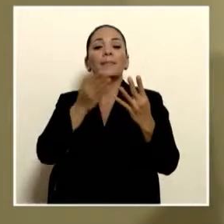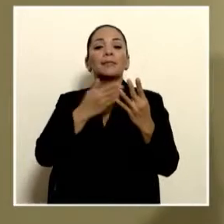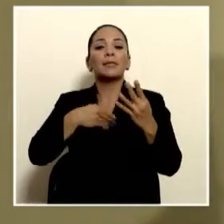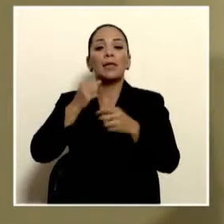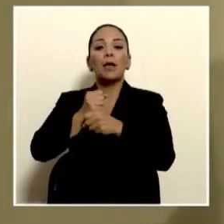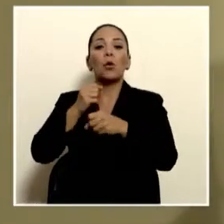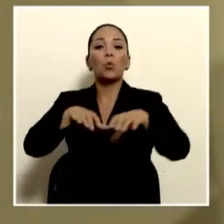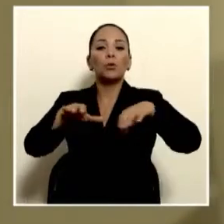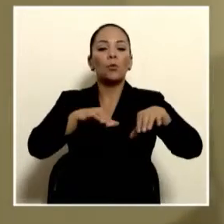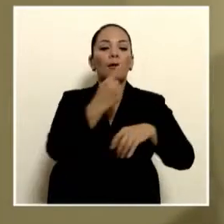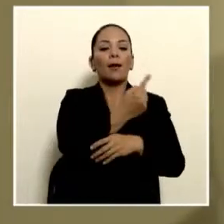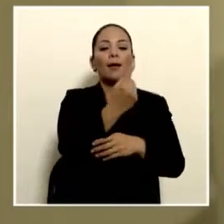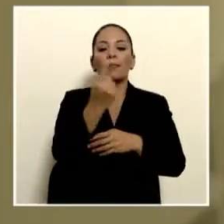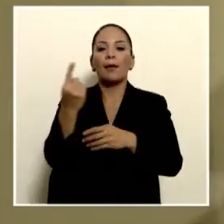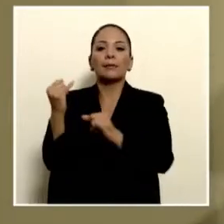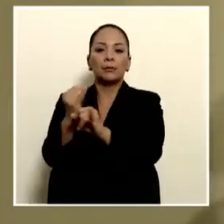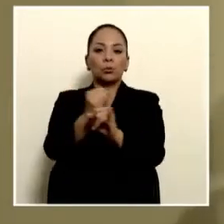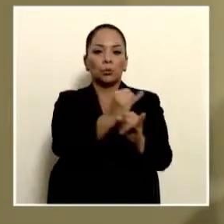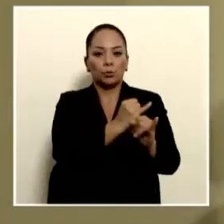cada institución.